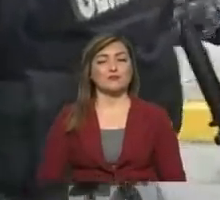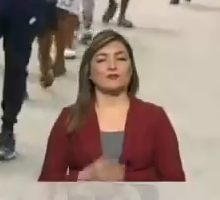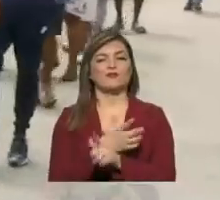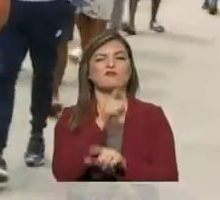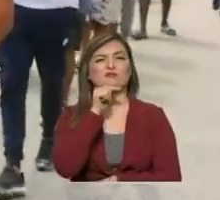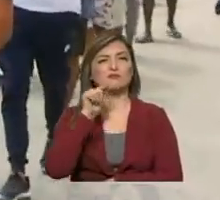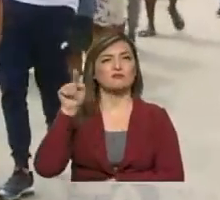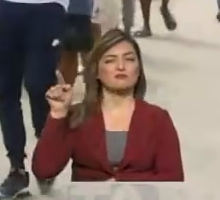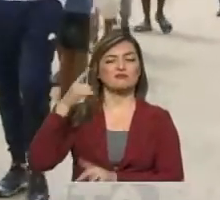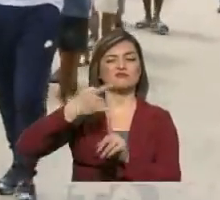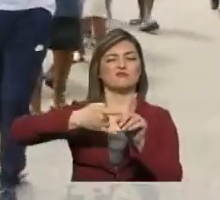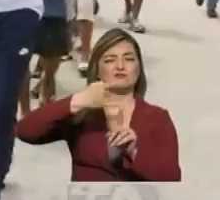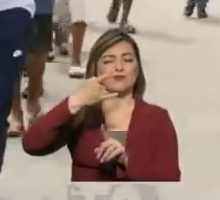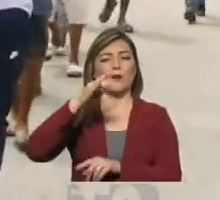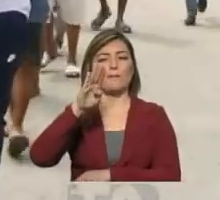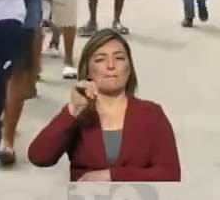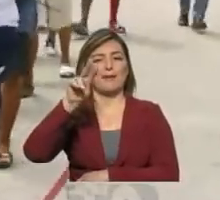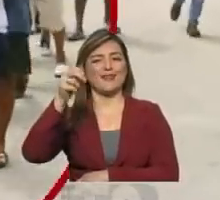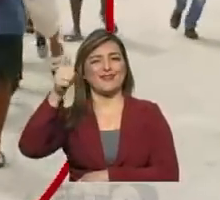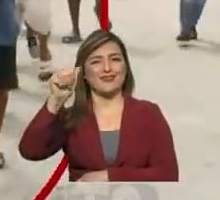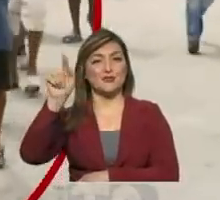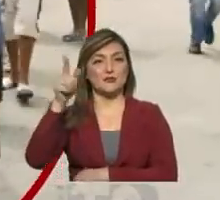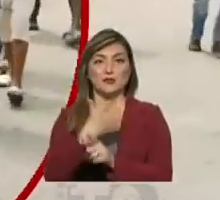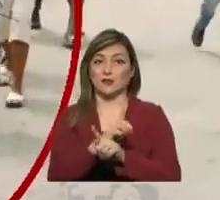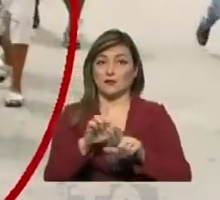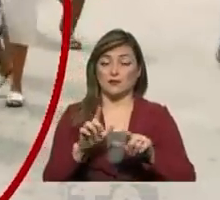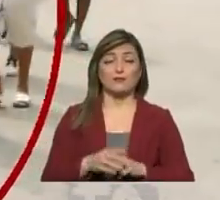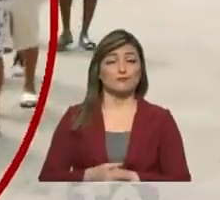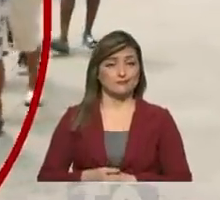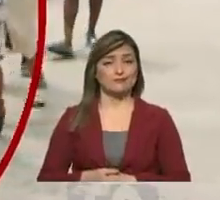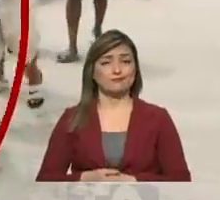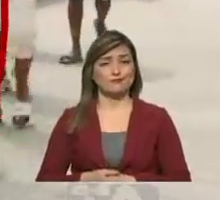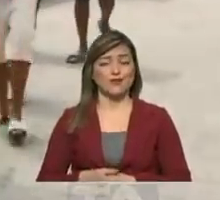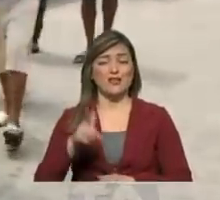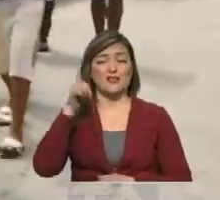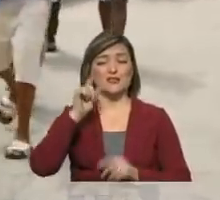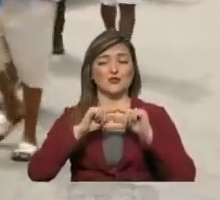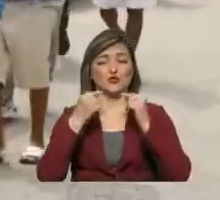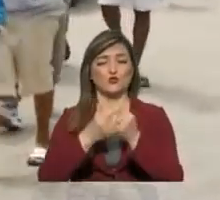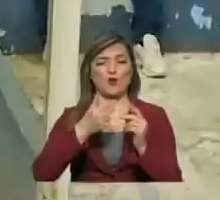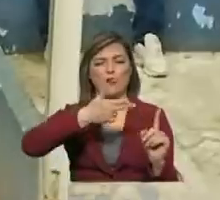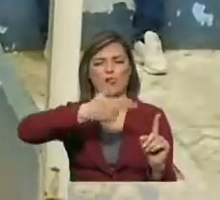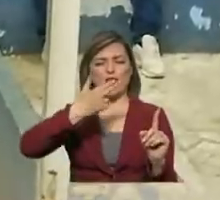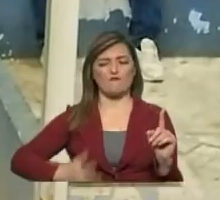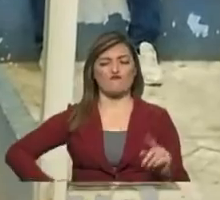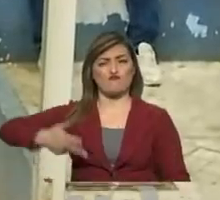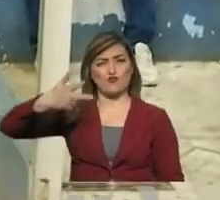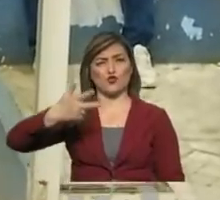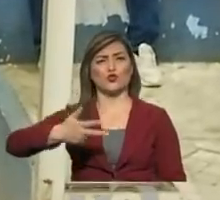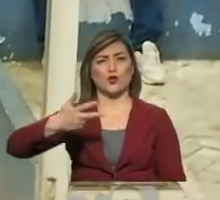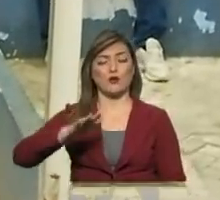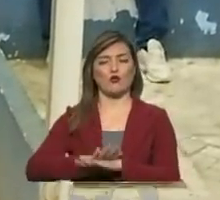libre es Antonio Benjamín Camacho Pacheco, alias Ben 10. El, según la policía, líder de la banda de sicarios Chone Killer y